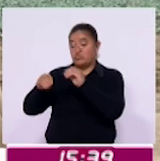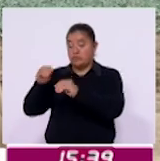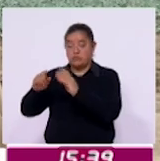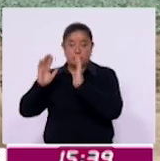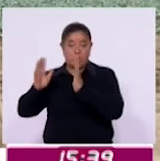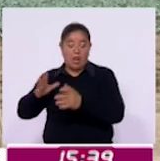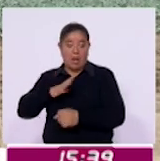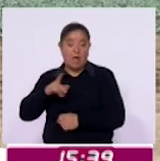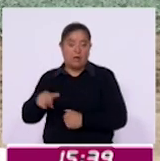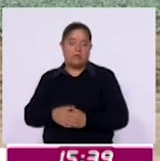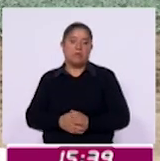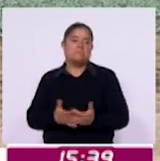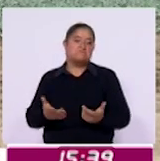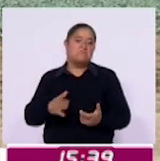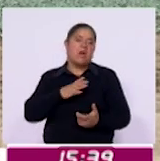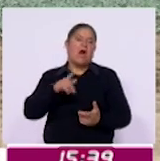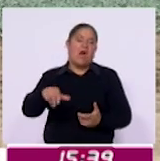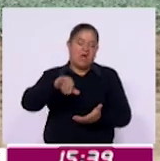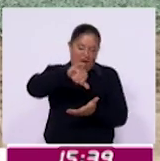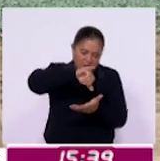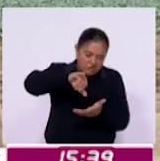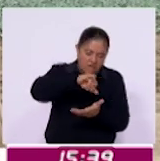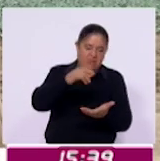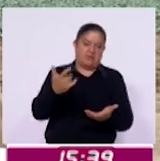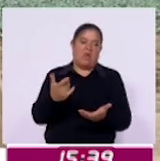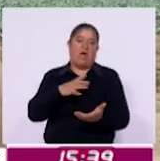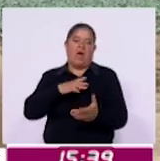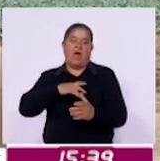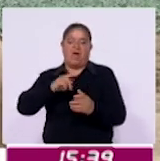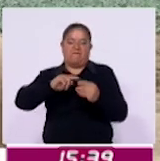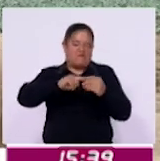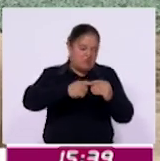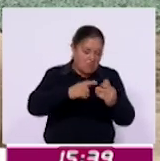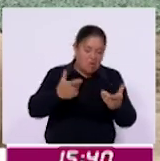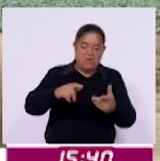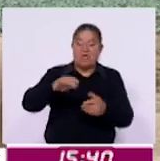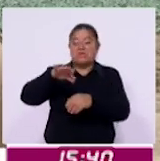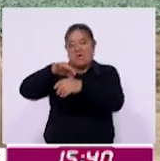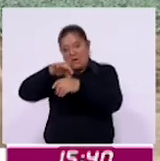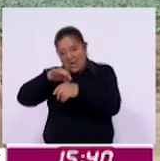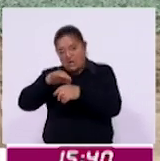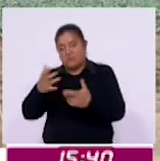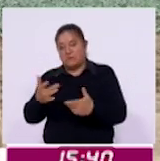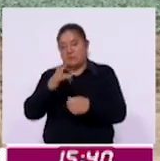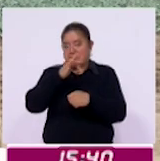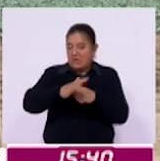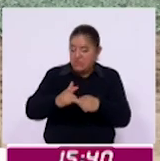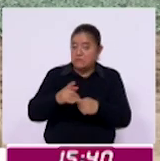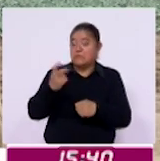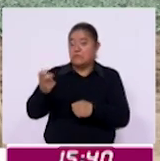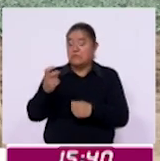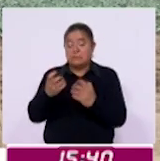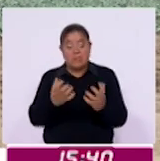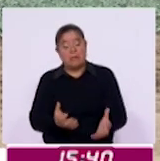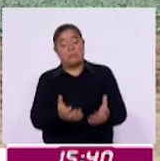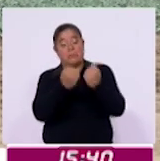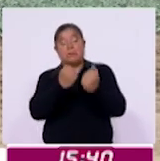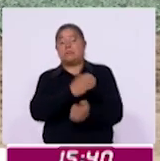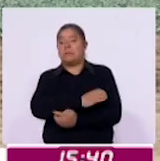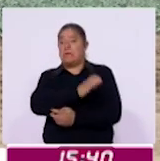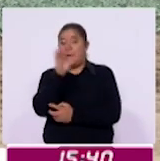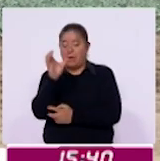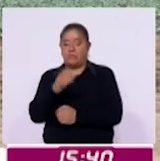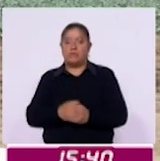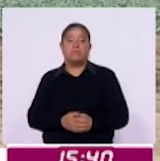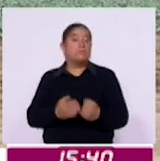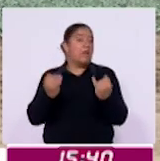decir, tenemos abarrotes, tenemos fríos, cárnicos y este rescate de alimento en campo tlaxcalteca pues